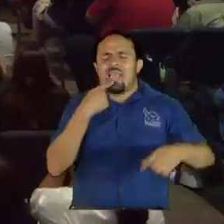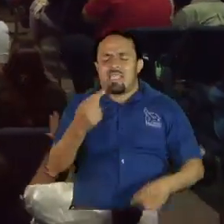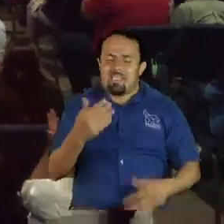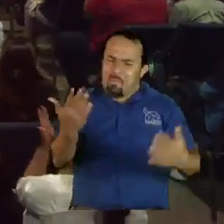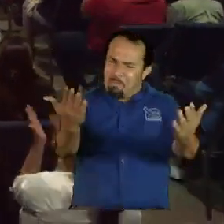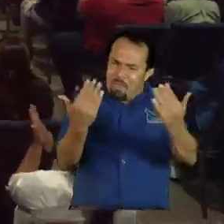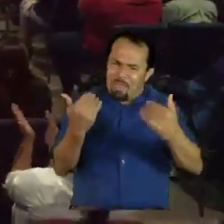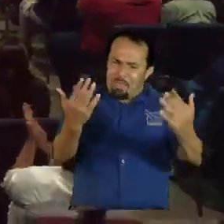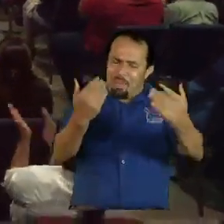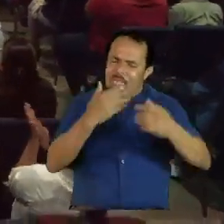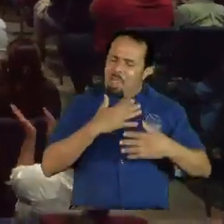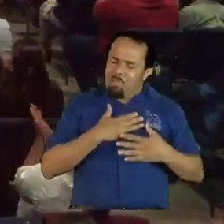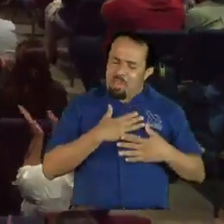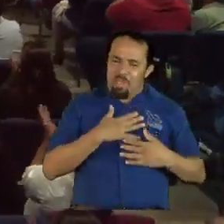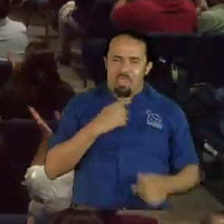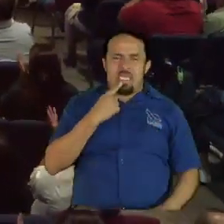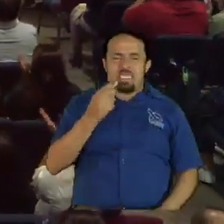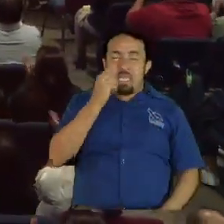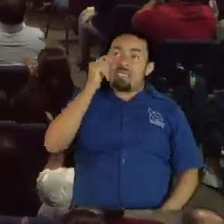Rey, mis hermanos, vengan por favor.